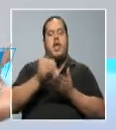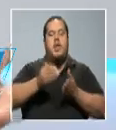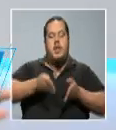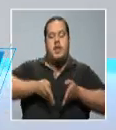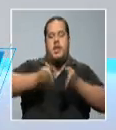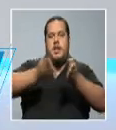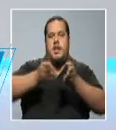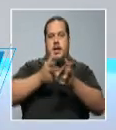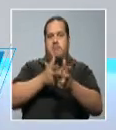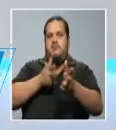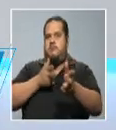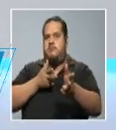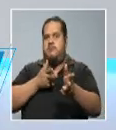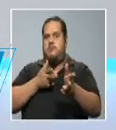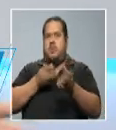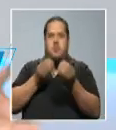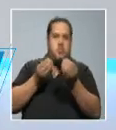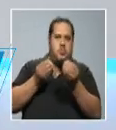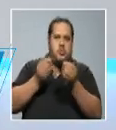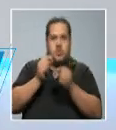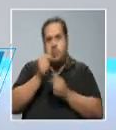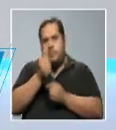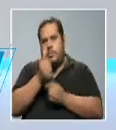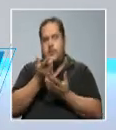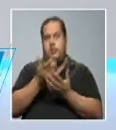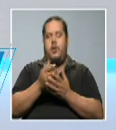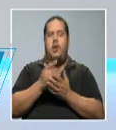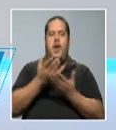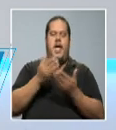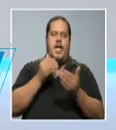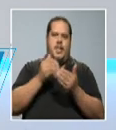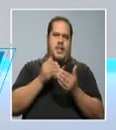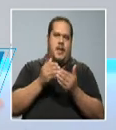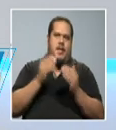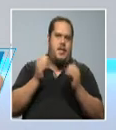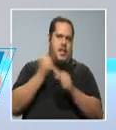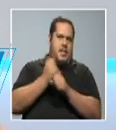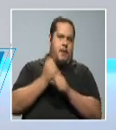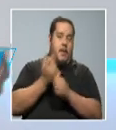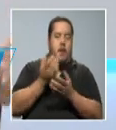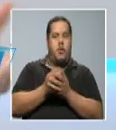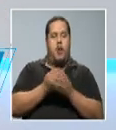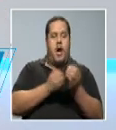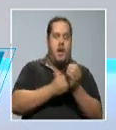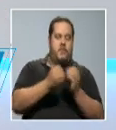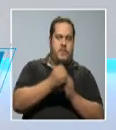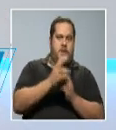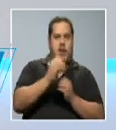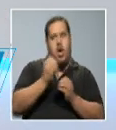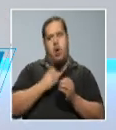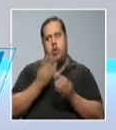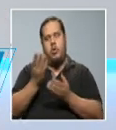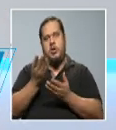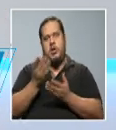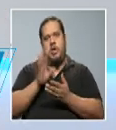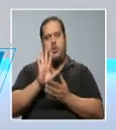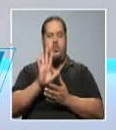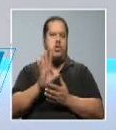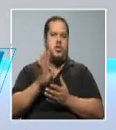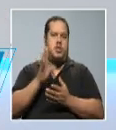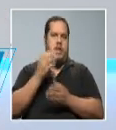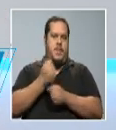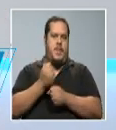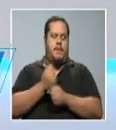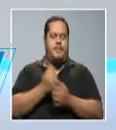es bastante complicada, pues considerar la cercanía a las fuentes de trabajo, a la oficina o al lugar donde uno desempeña por cuenta propia su